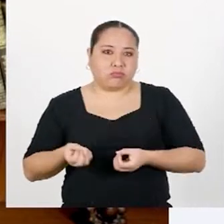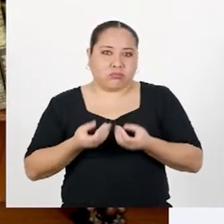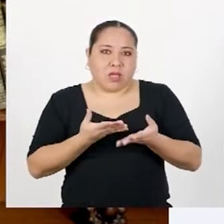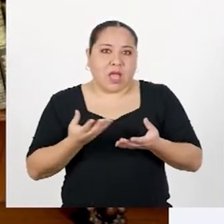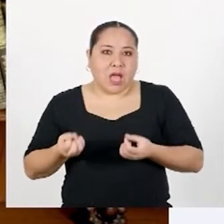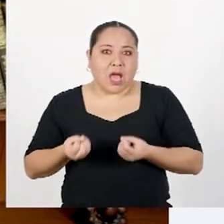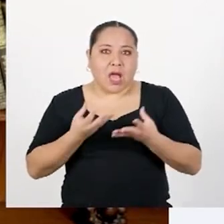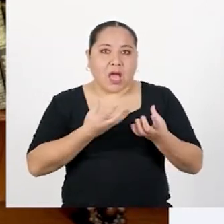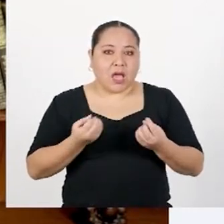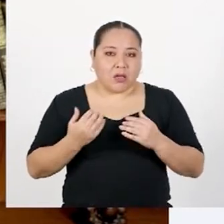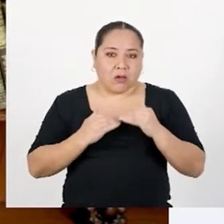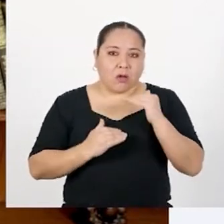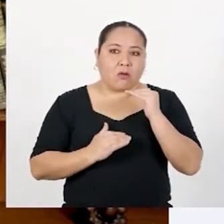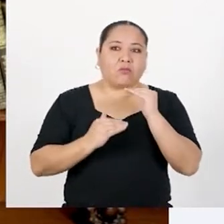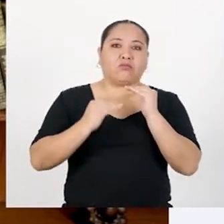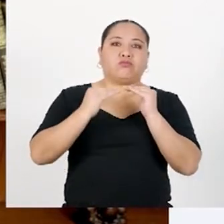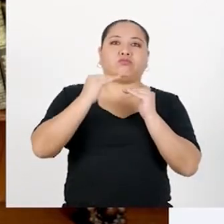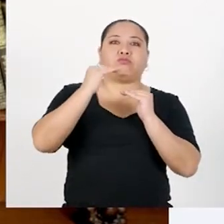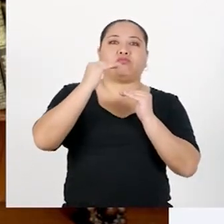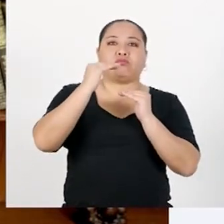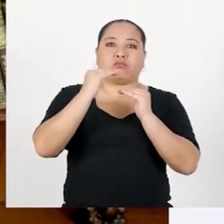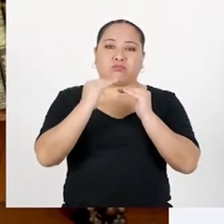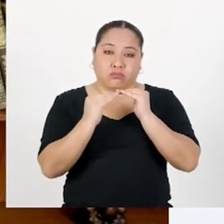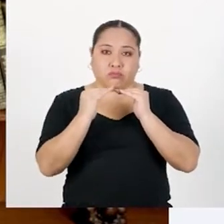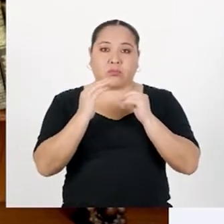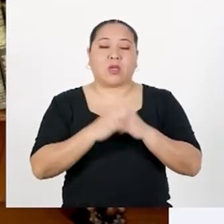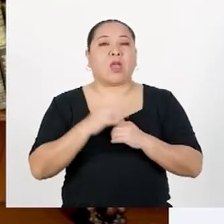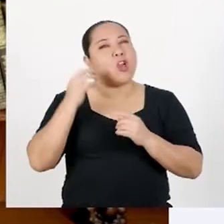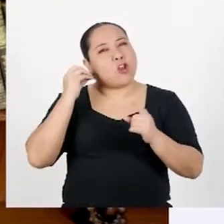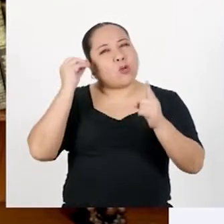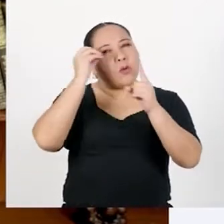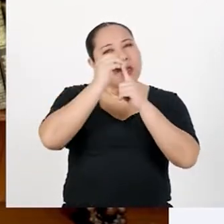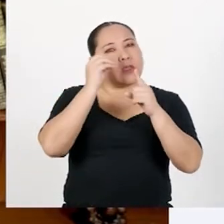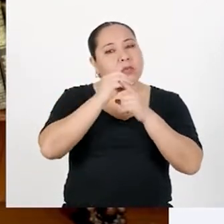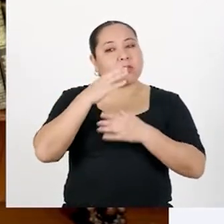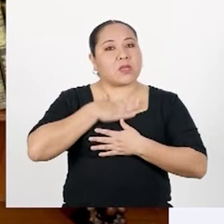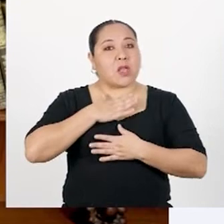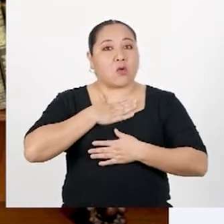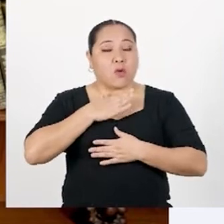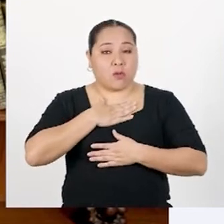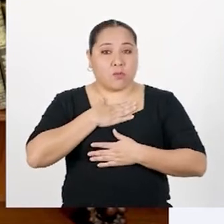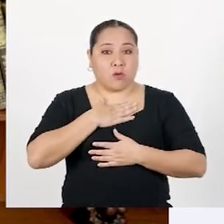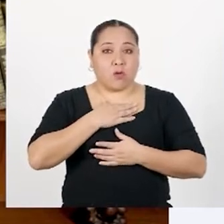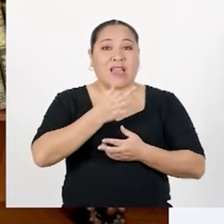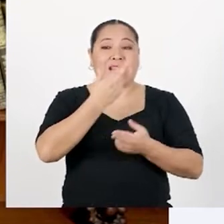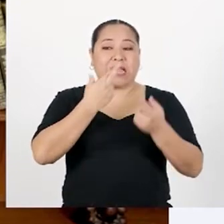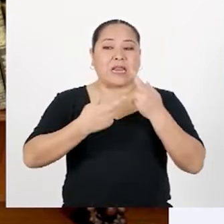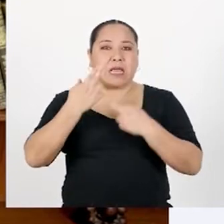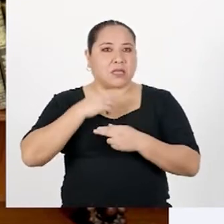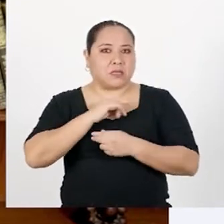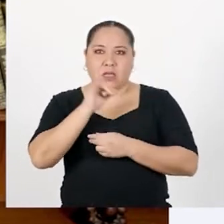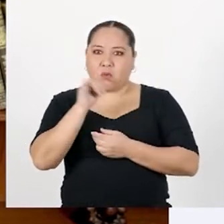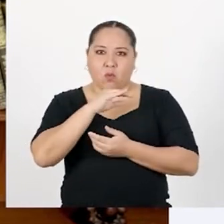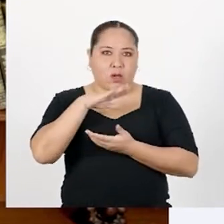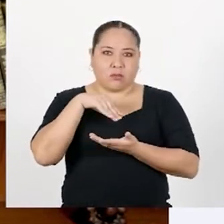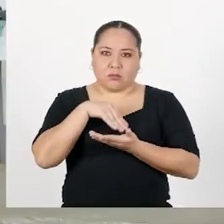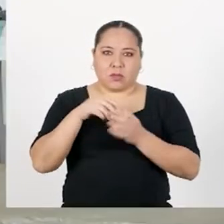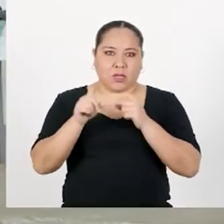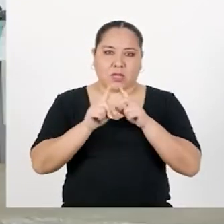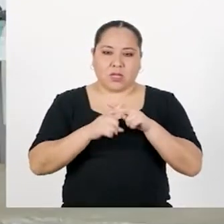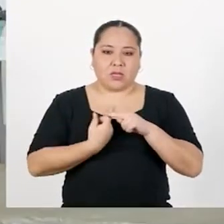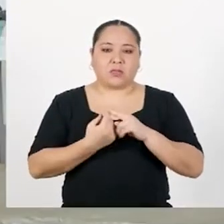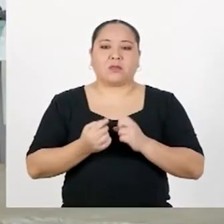al organismo a sus niveles normales. El objetivo es regresar el sistema a su estado